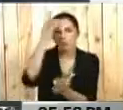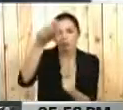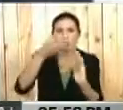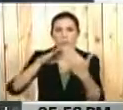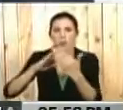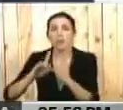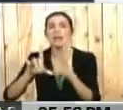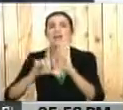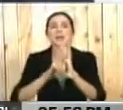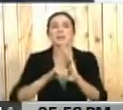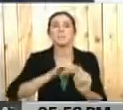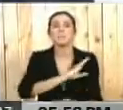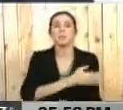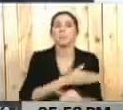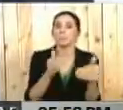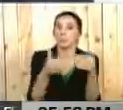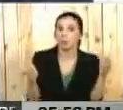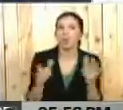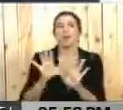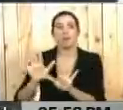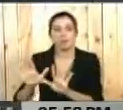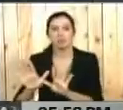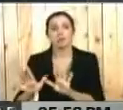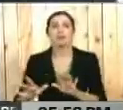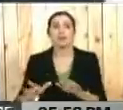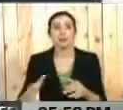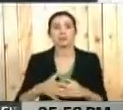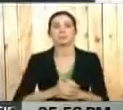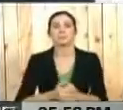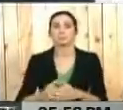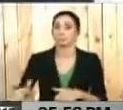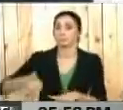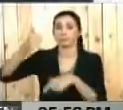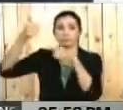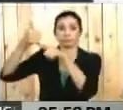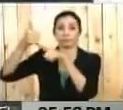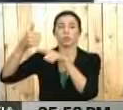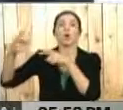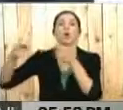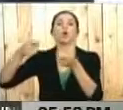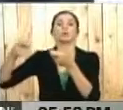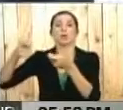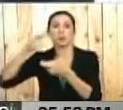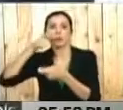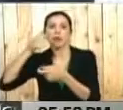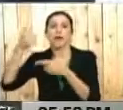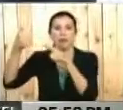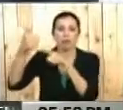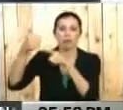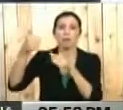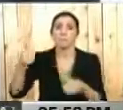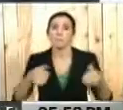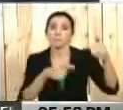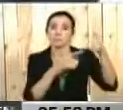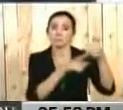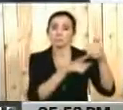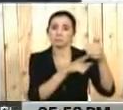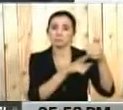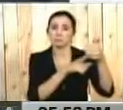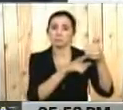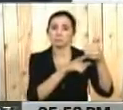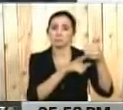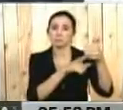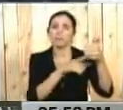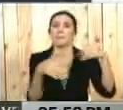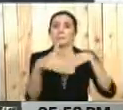popular. O sea, no solamente hay el poder contralor, Contraloría General de la República, no solamente está